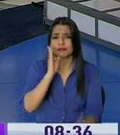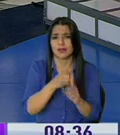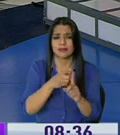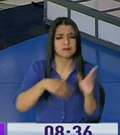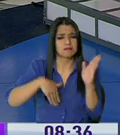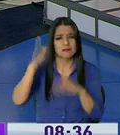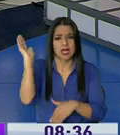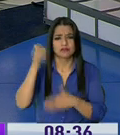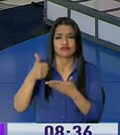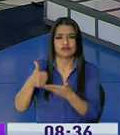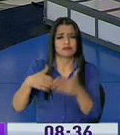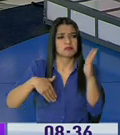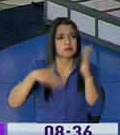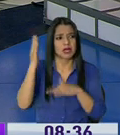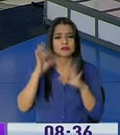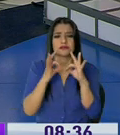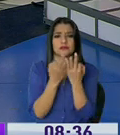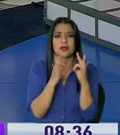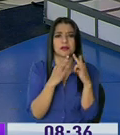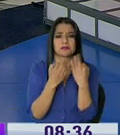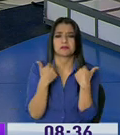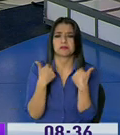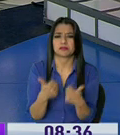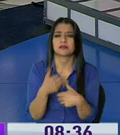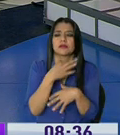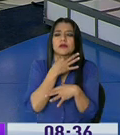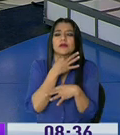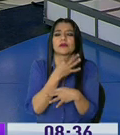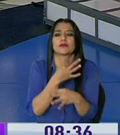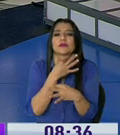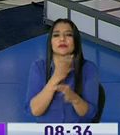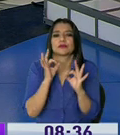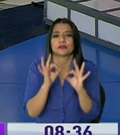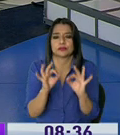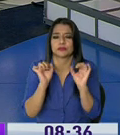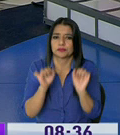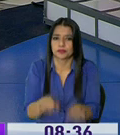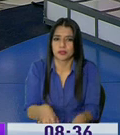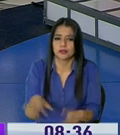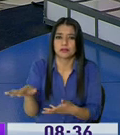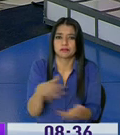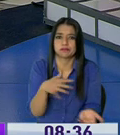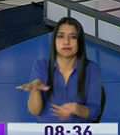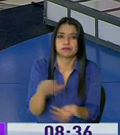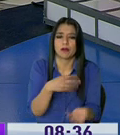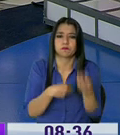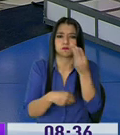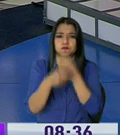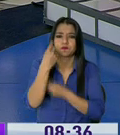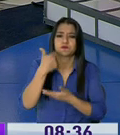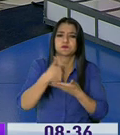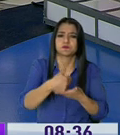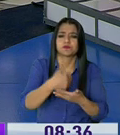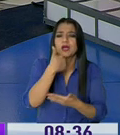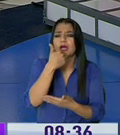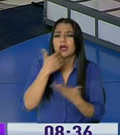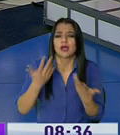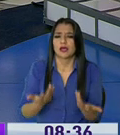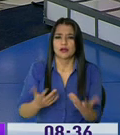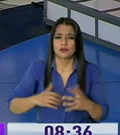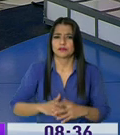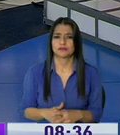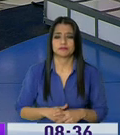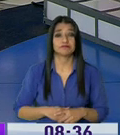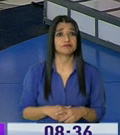estamos ayudando ya a muchas más familias. Qué gusto nos da poder llevarles una ayuda,